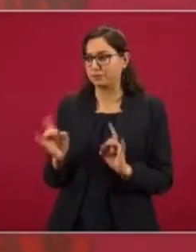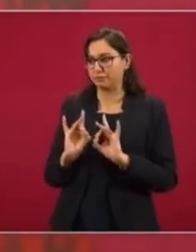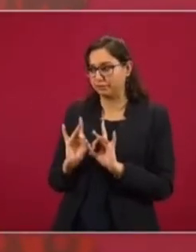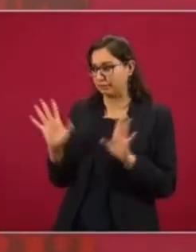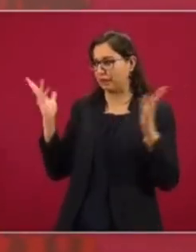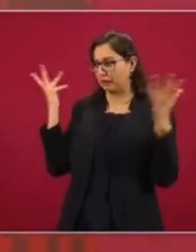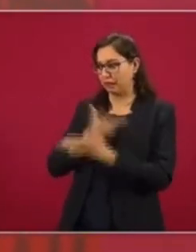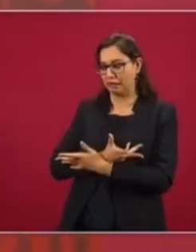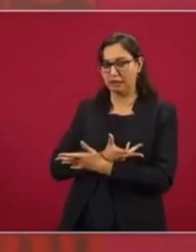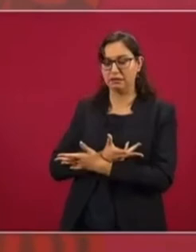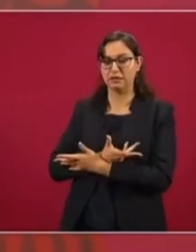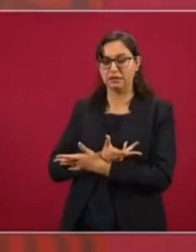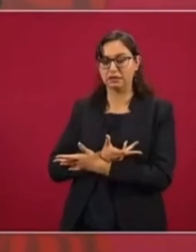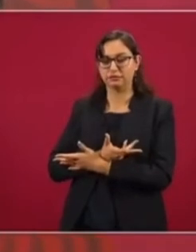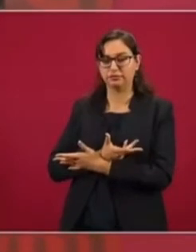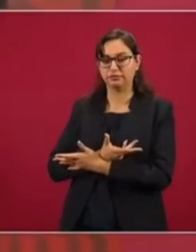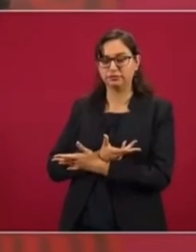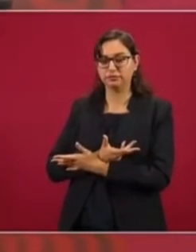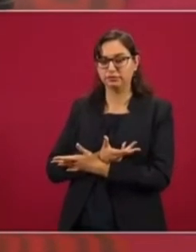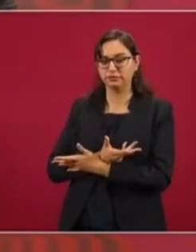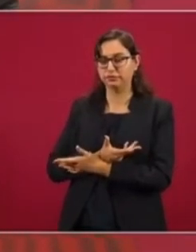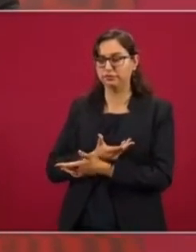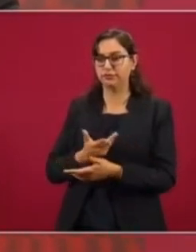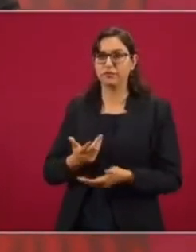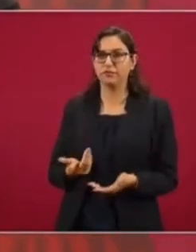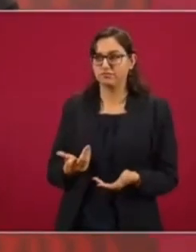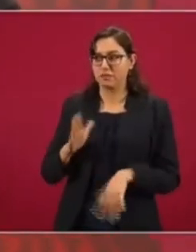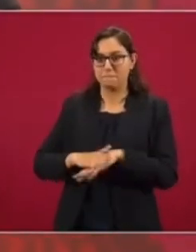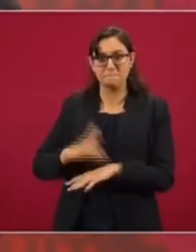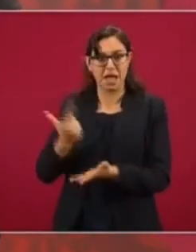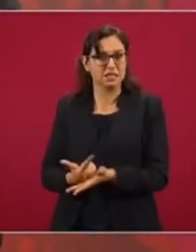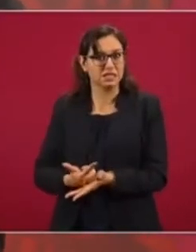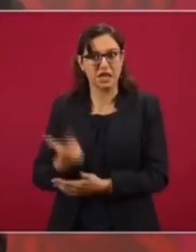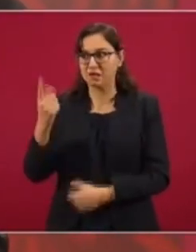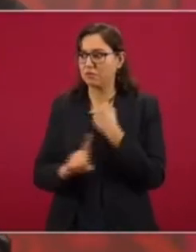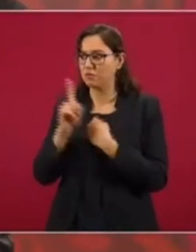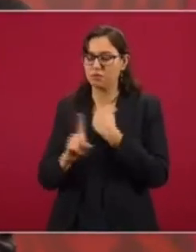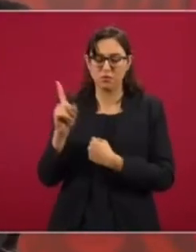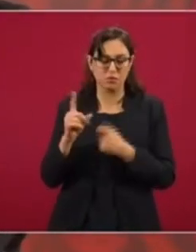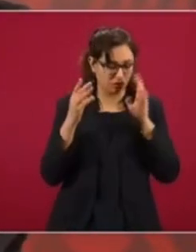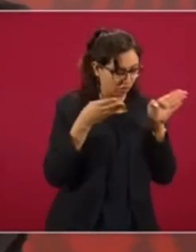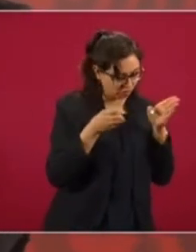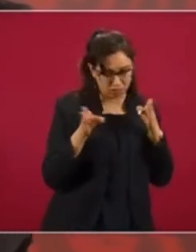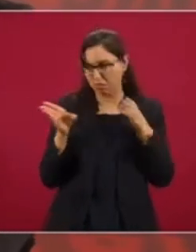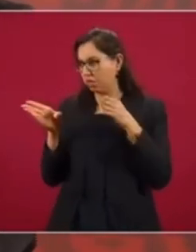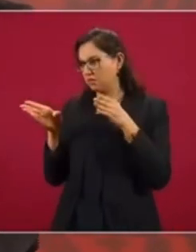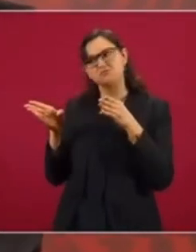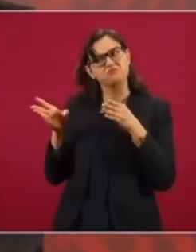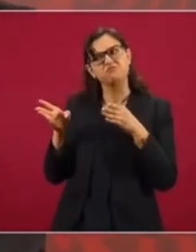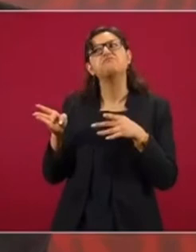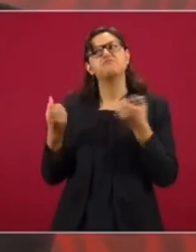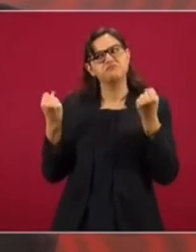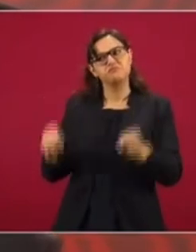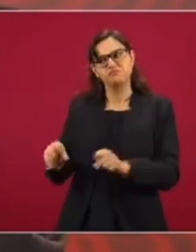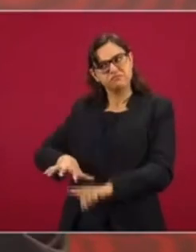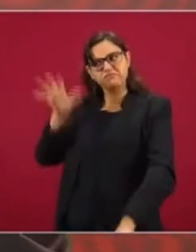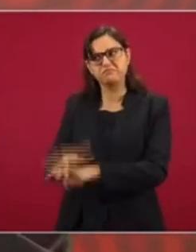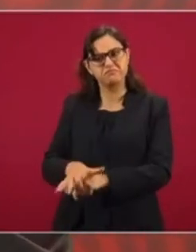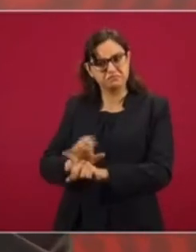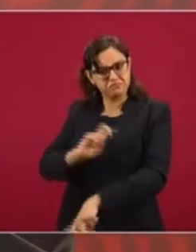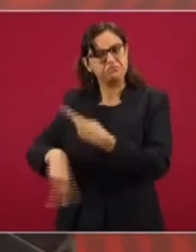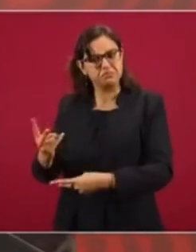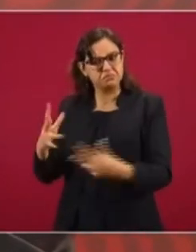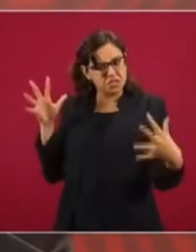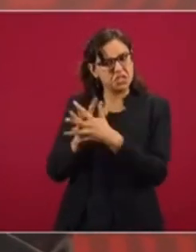expuesto, una vez que se empezó a agravar la situación, solo mediante el uso de la fuerza, incluso declarar